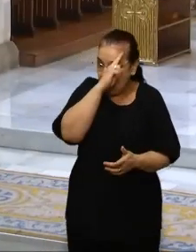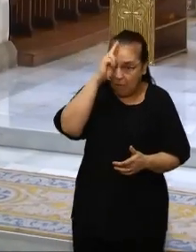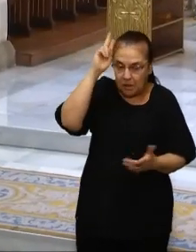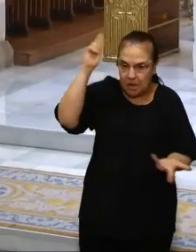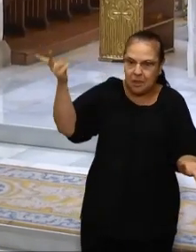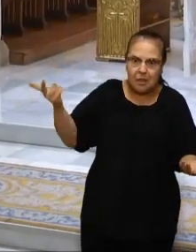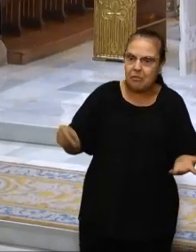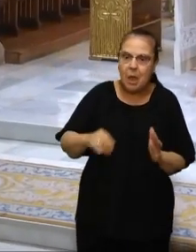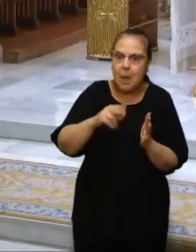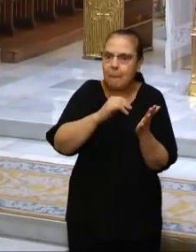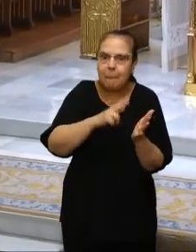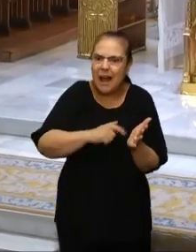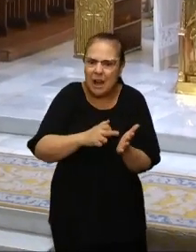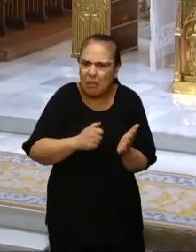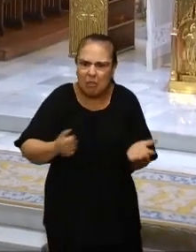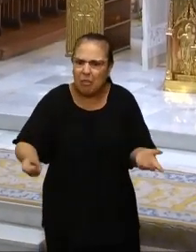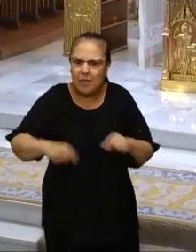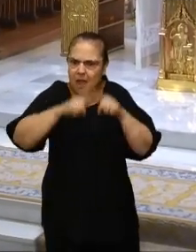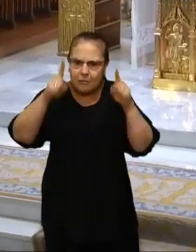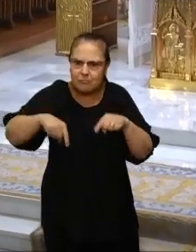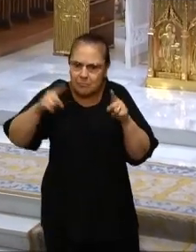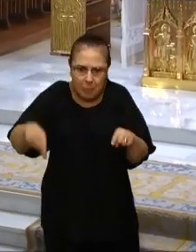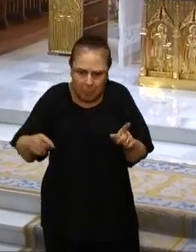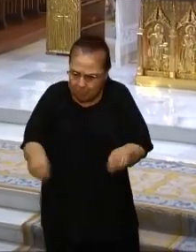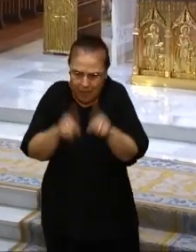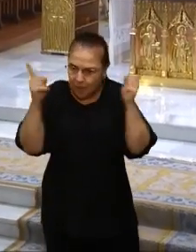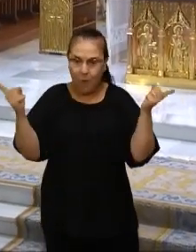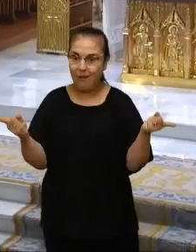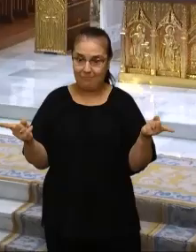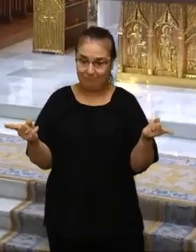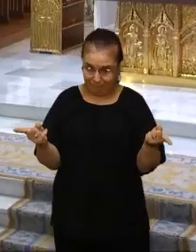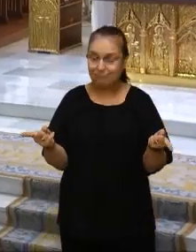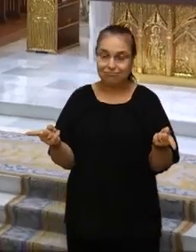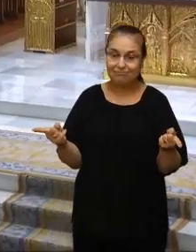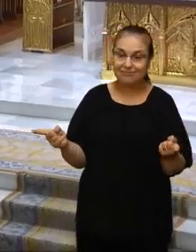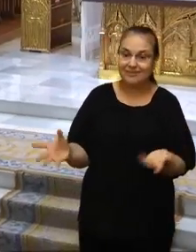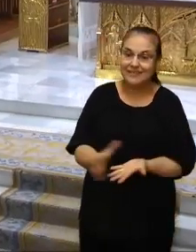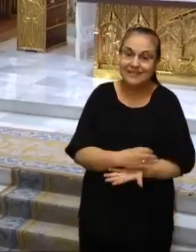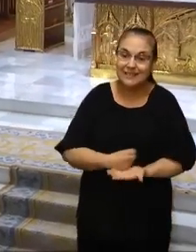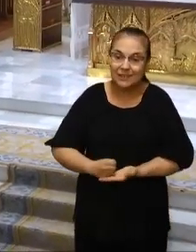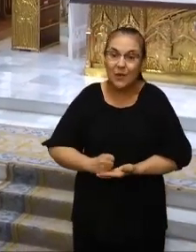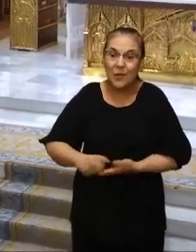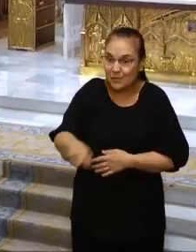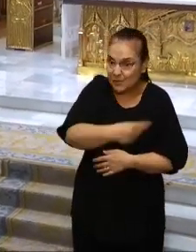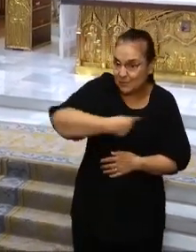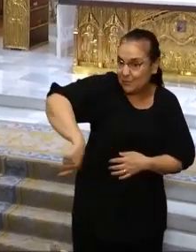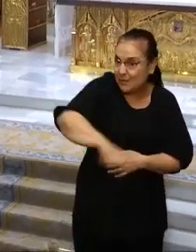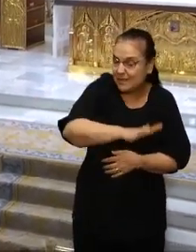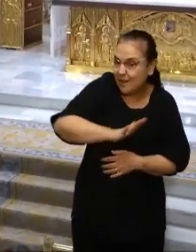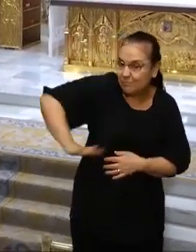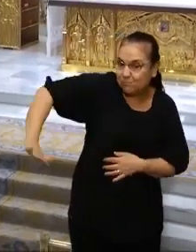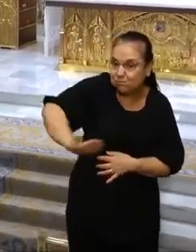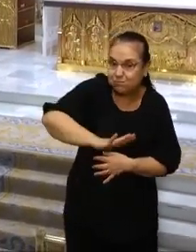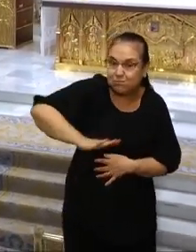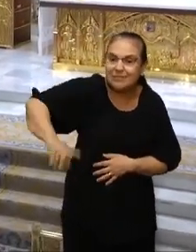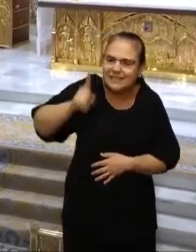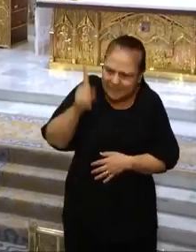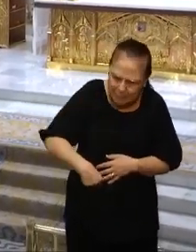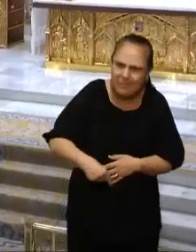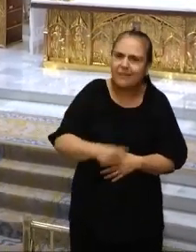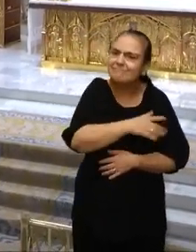Zamora, de Segovia, da igual, los cristianos que vivimos nuestra fe en nuestras tierras, también intentamos, queremos